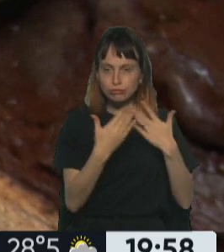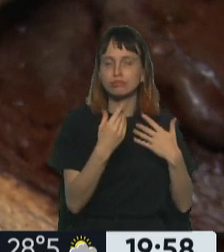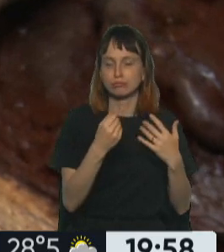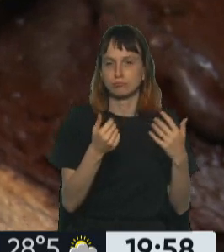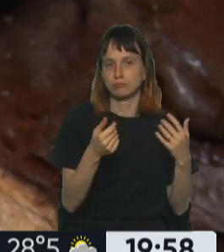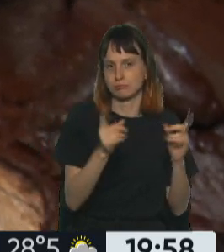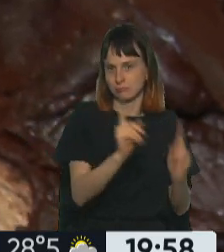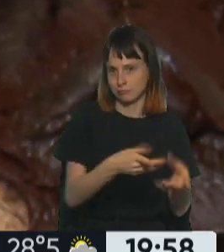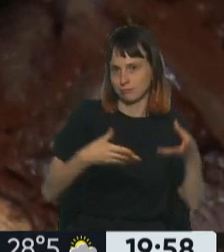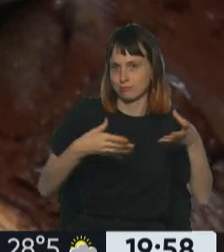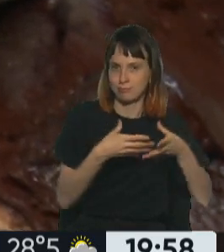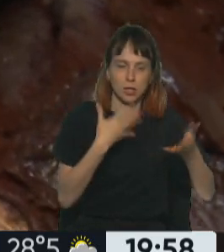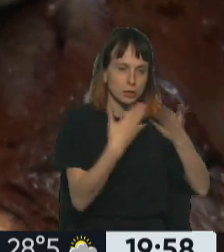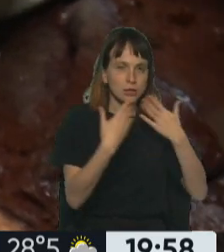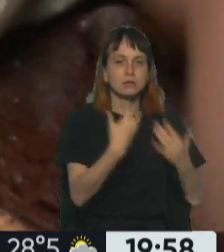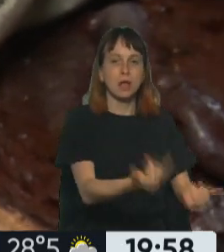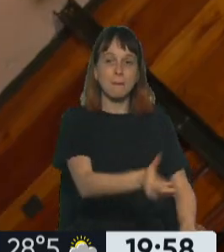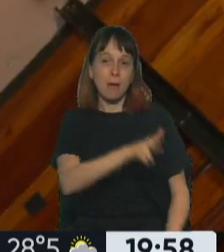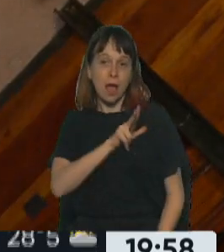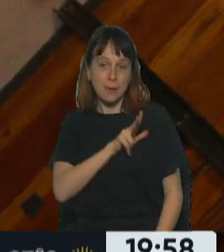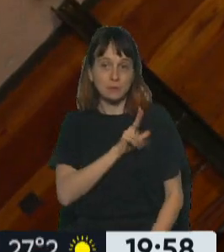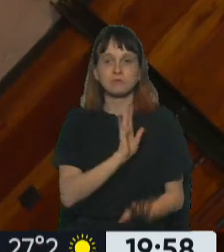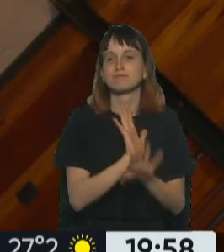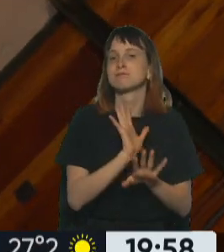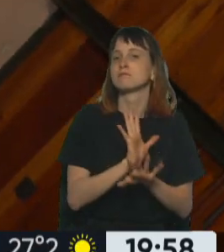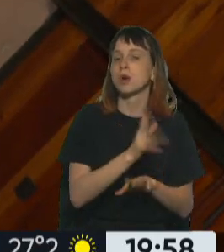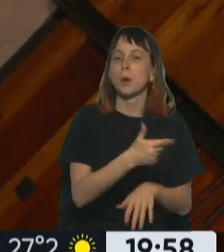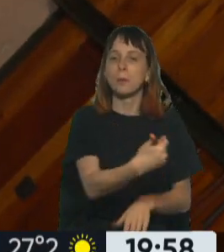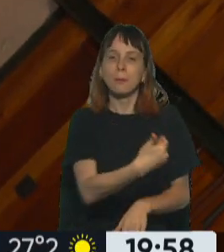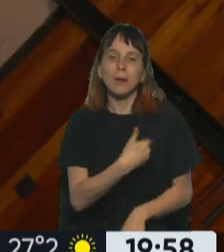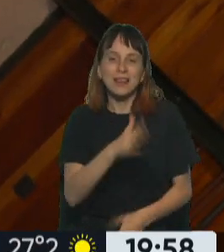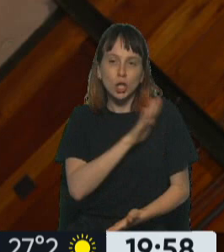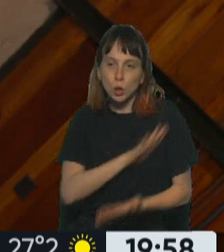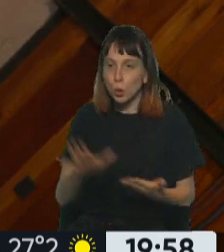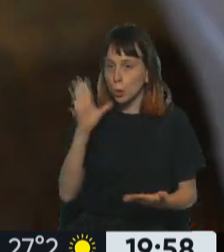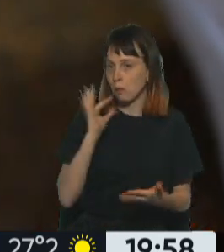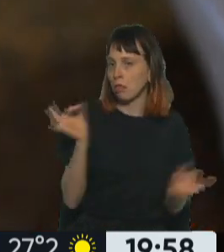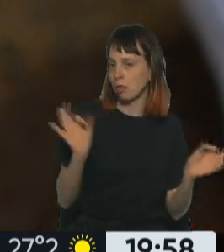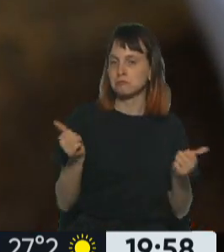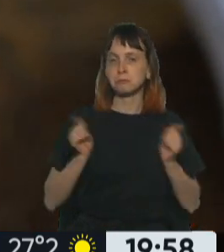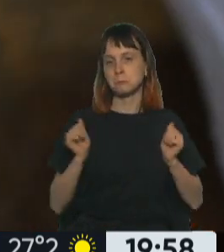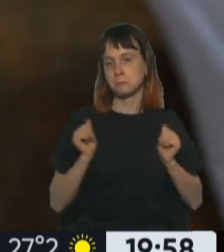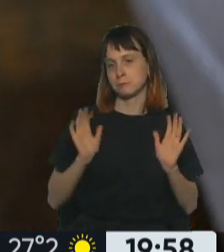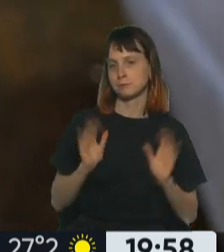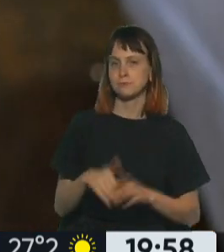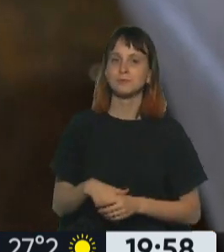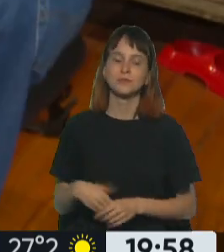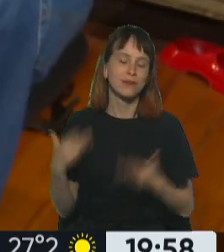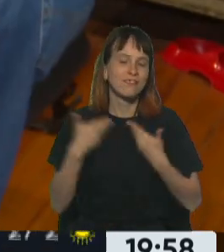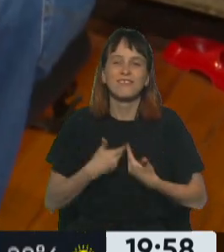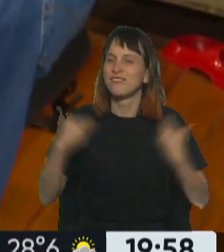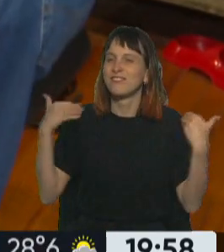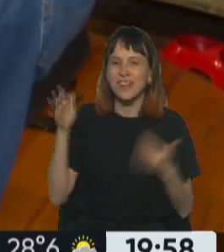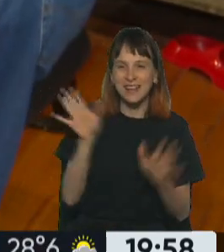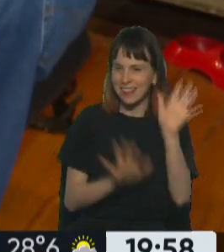canciller y me dijo que por ahora no había ninguna novedad, que esperase. Muy feliz de hacerlo, lo que